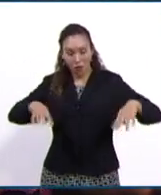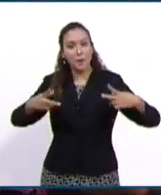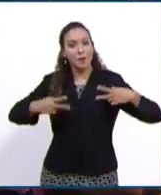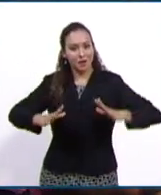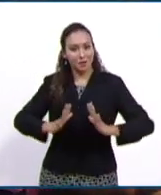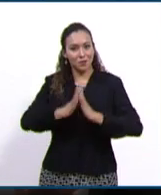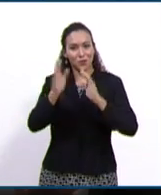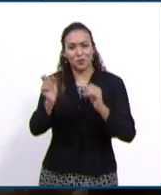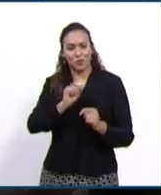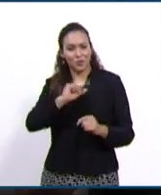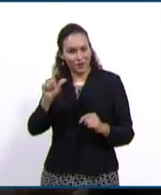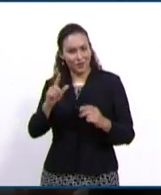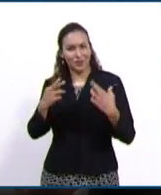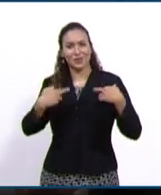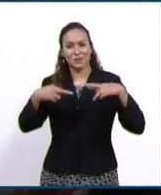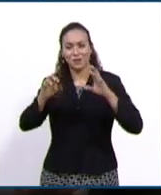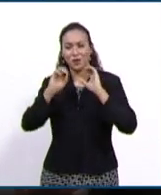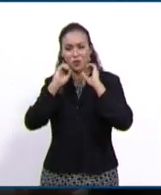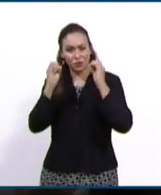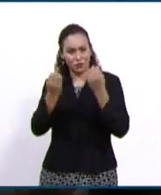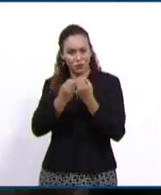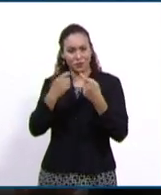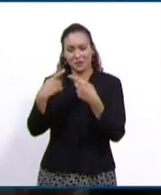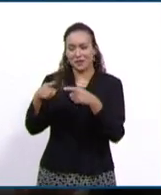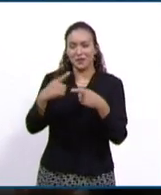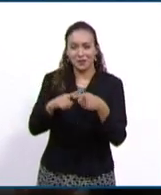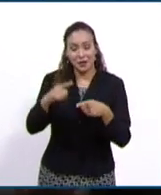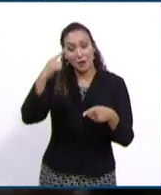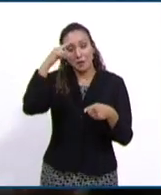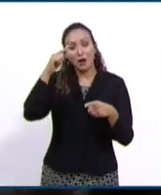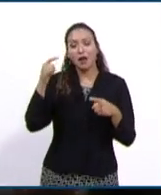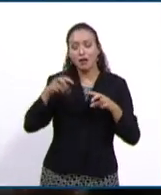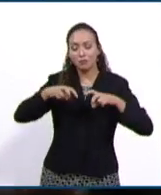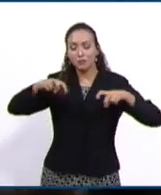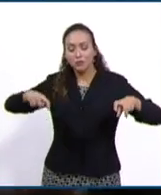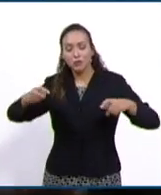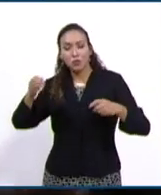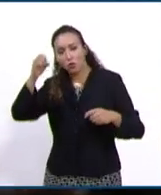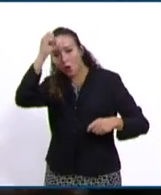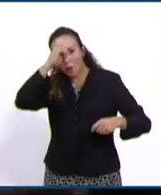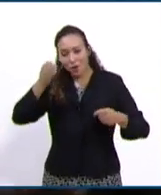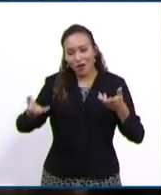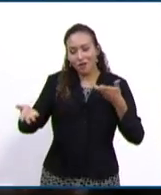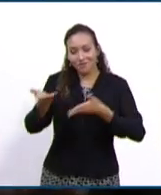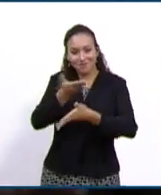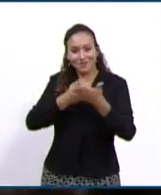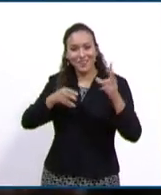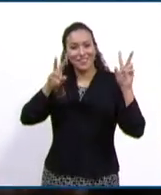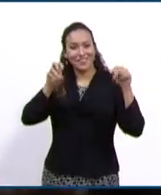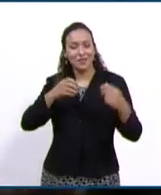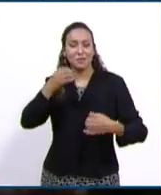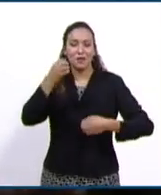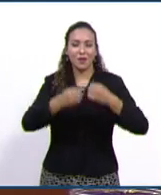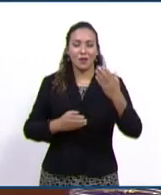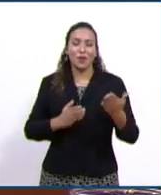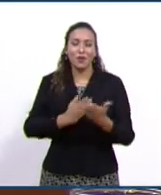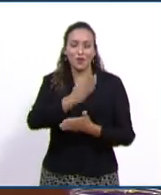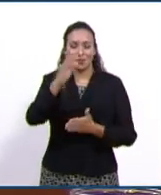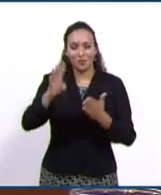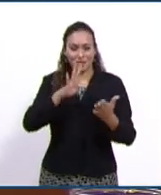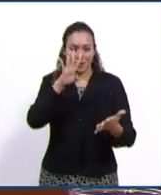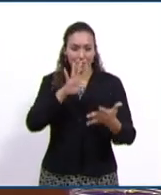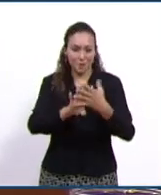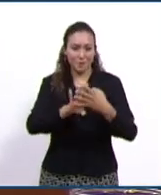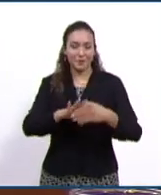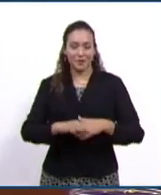justicia, académicos y representantes de organizaciones civiles para reflexionar sobre diversos retos para la justicia penal en México. Para el canal del Poder